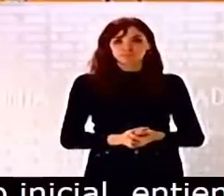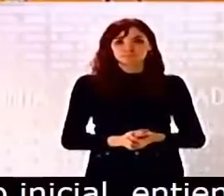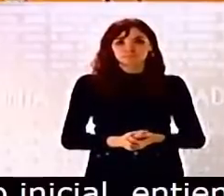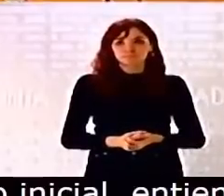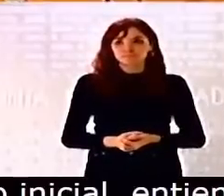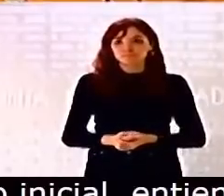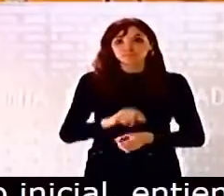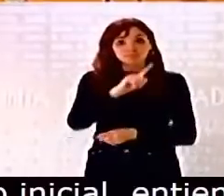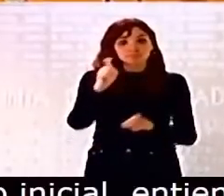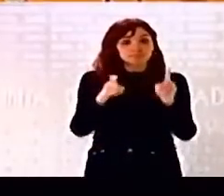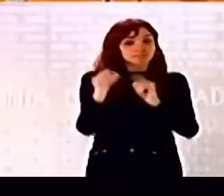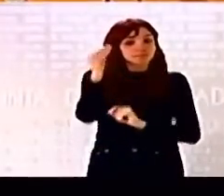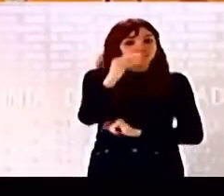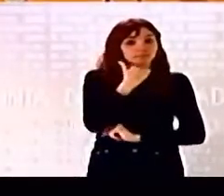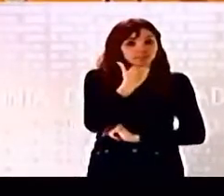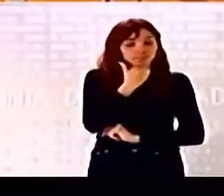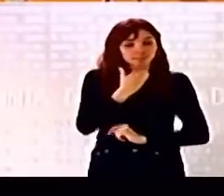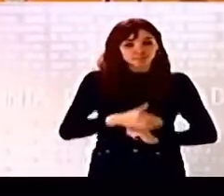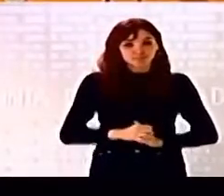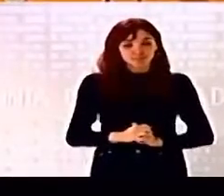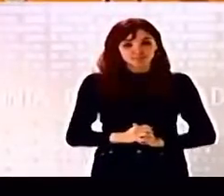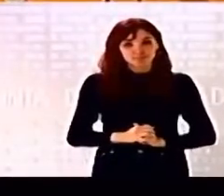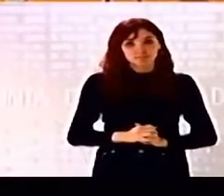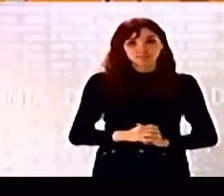¿Hay alguna cuestión más?